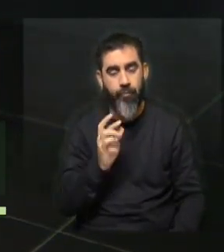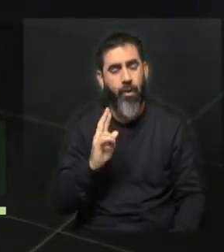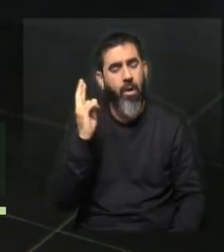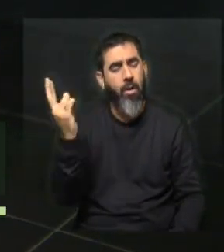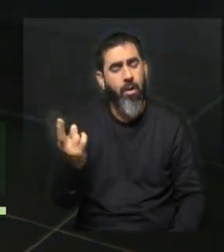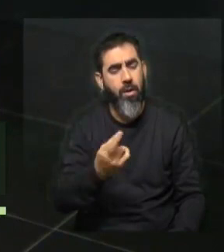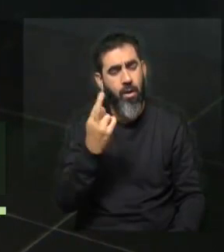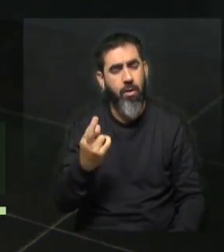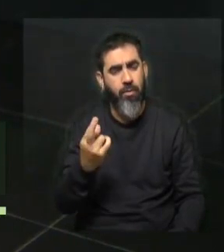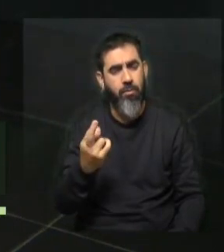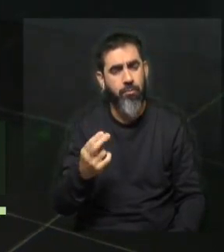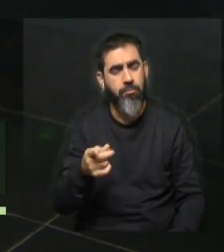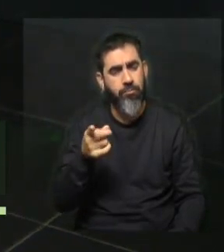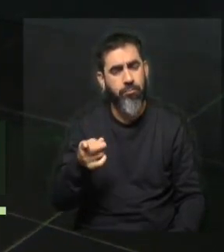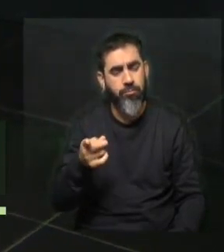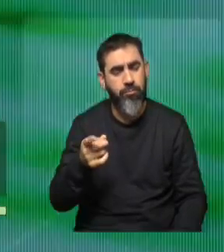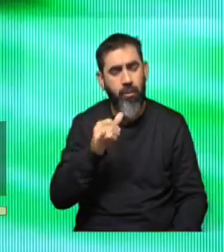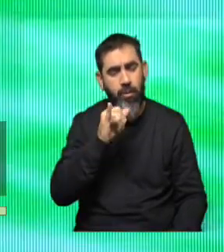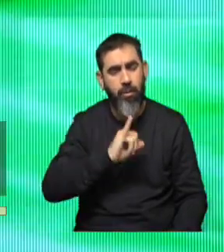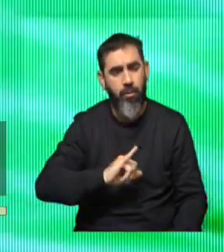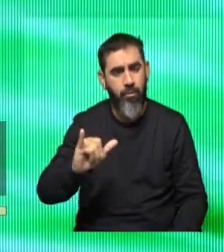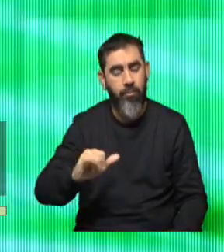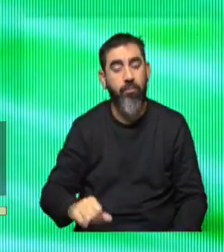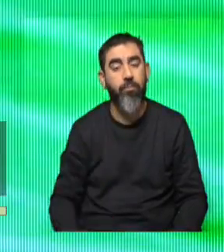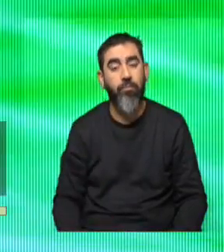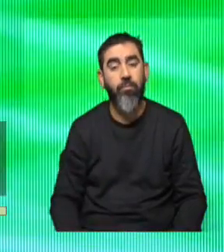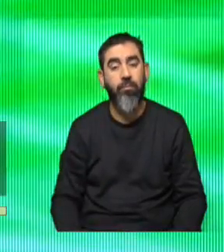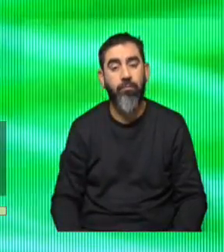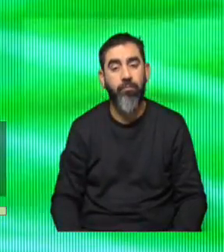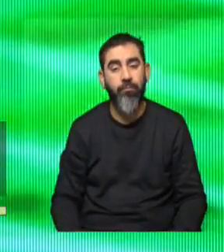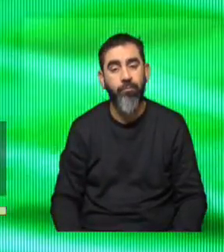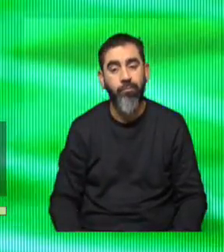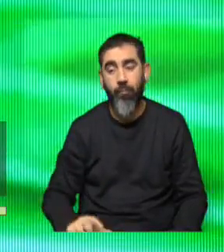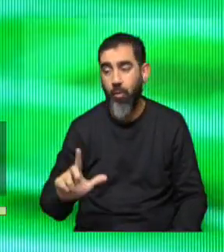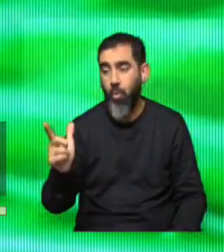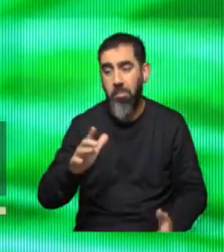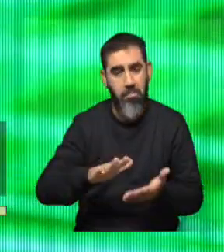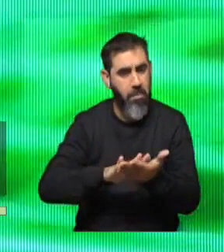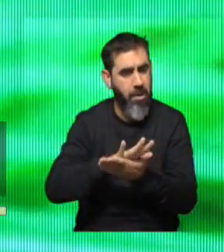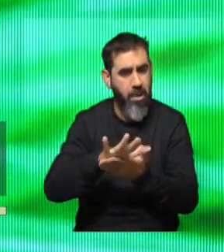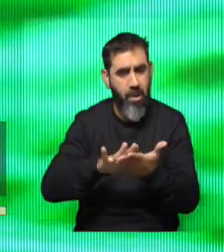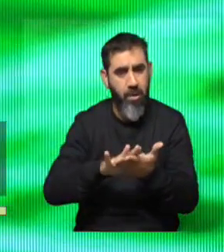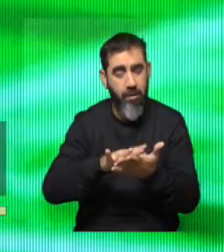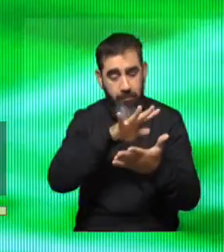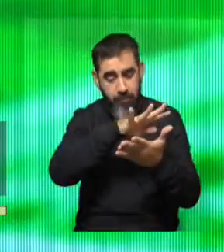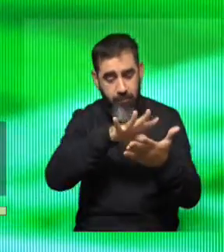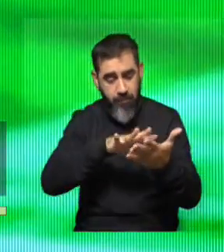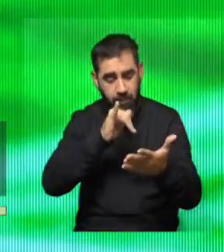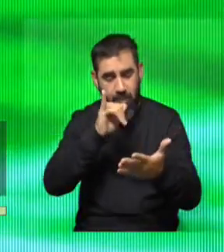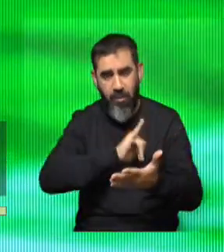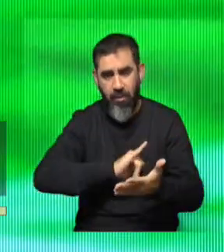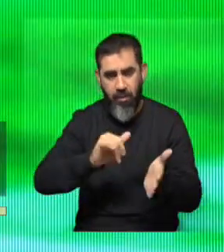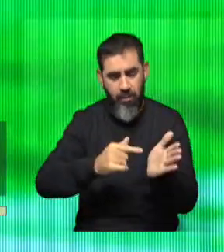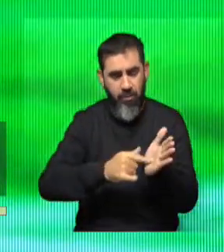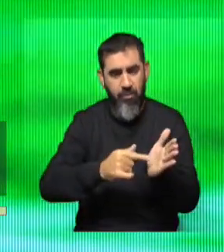la atención que que se haya hecho algo así y realmente no se encontró nada hay si uno Lee las denuncias que están